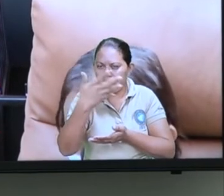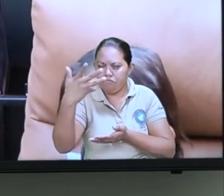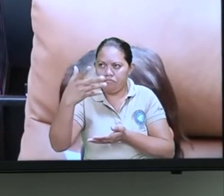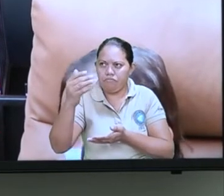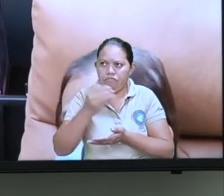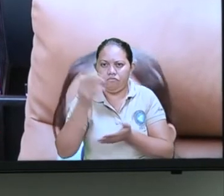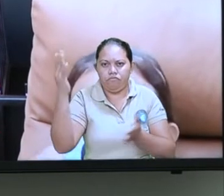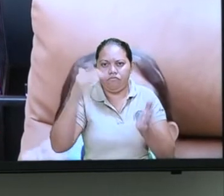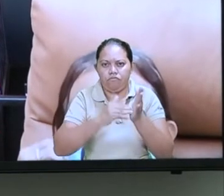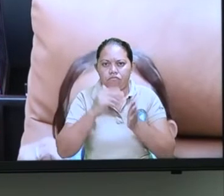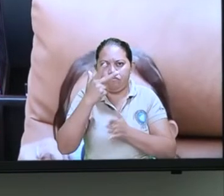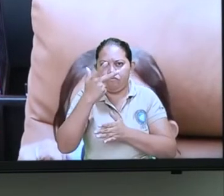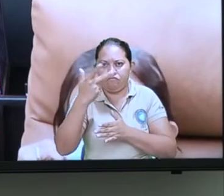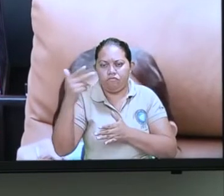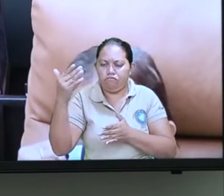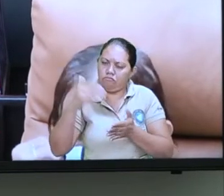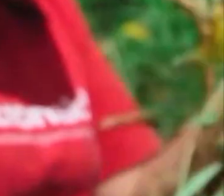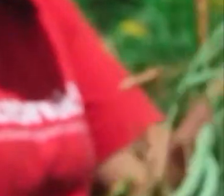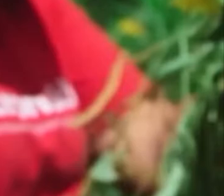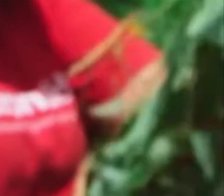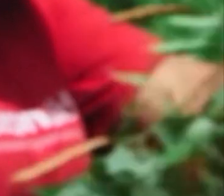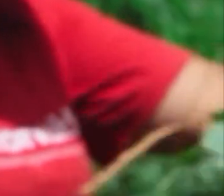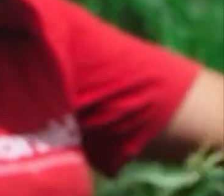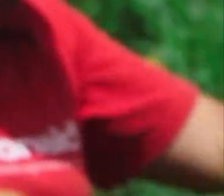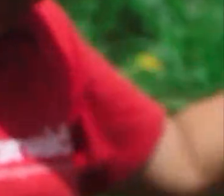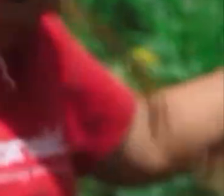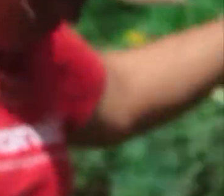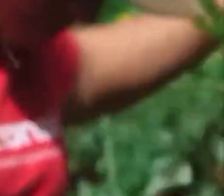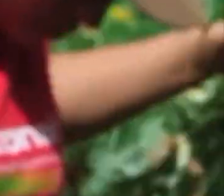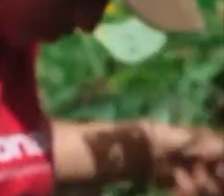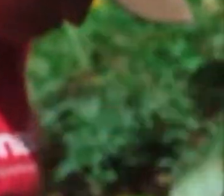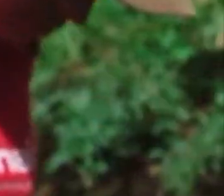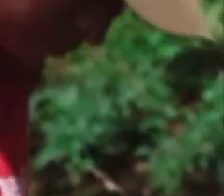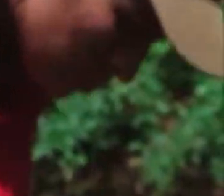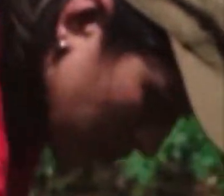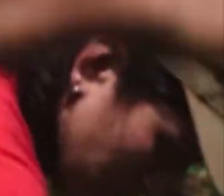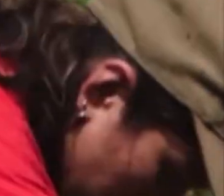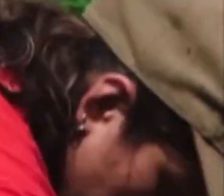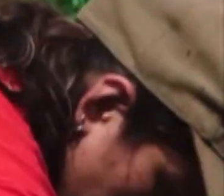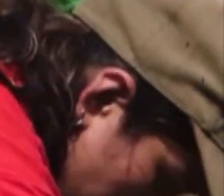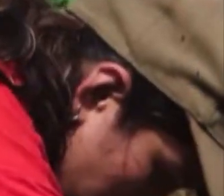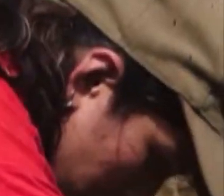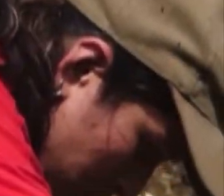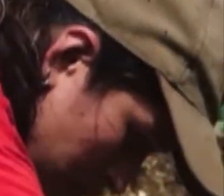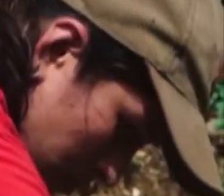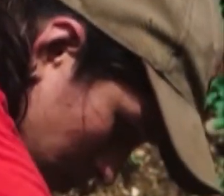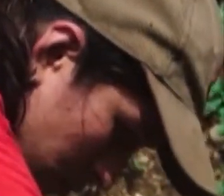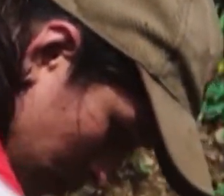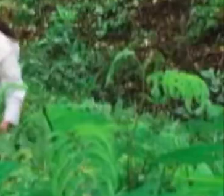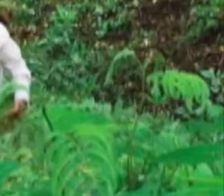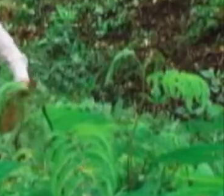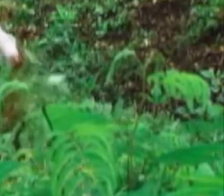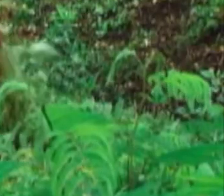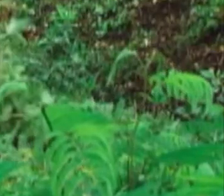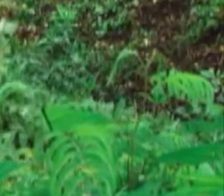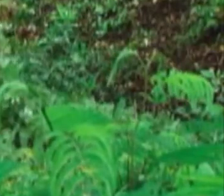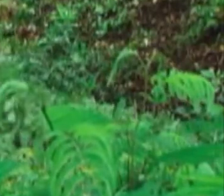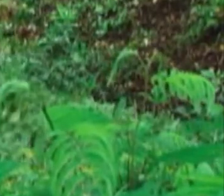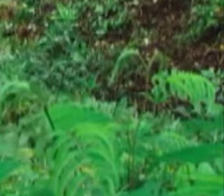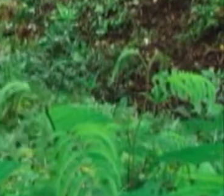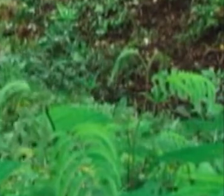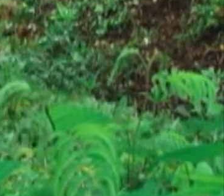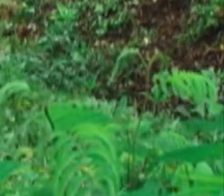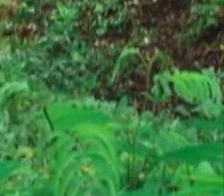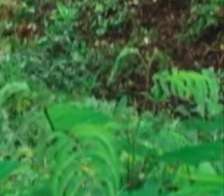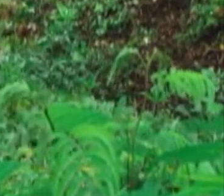un consumo de 7 millones. También indicó que actualmente están trabajando con unas 183 mil